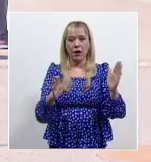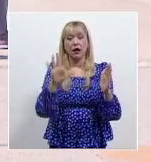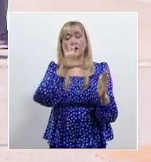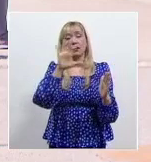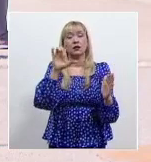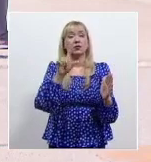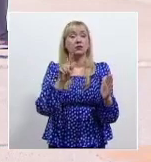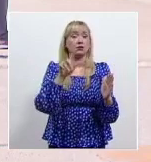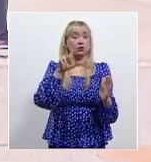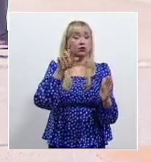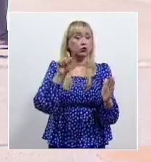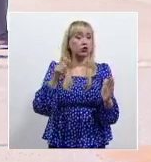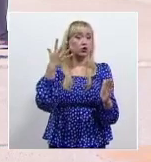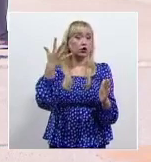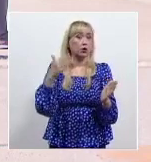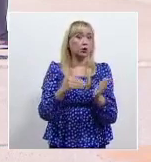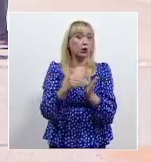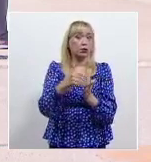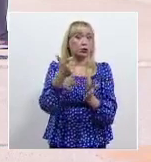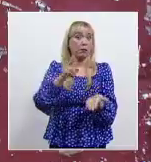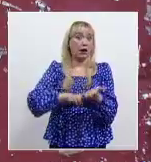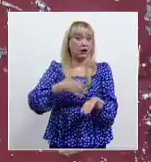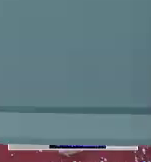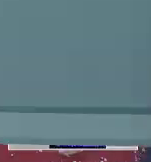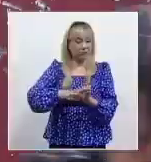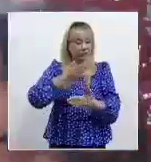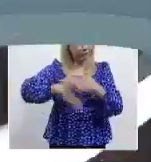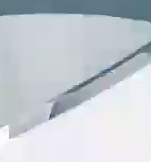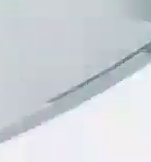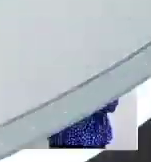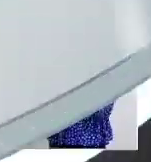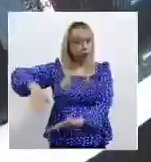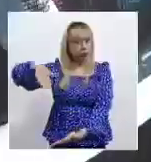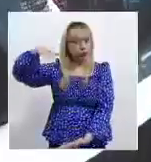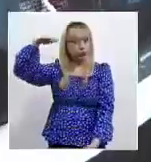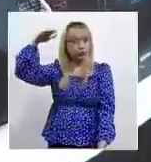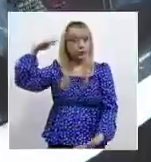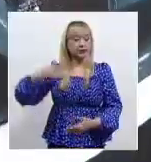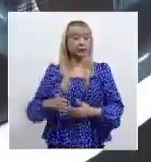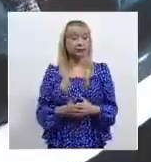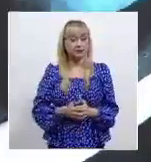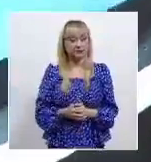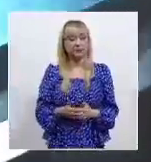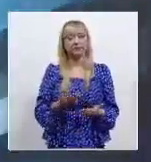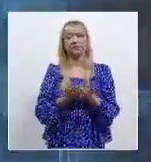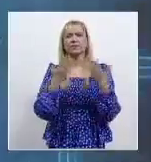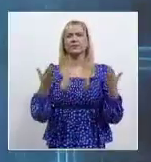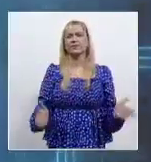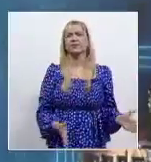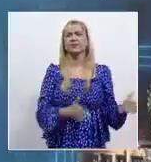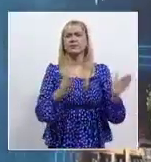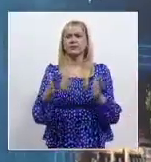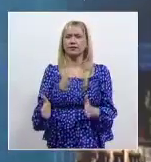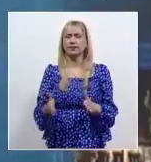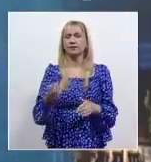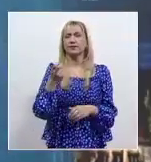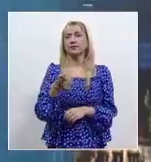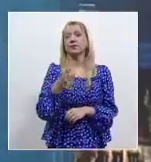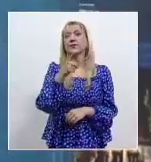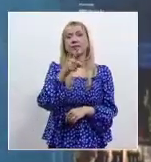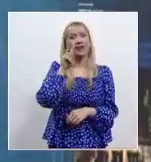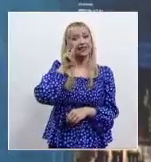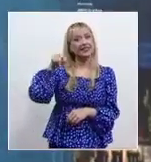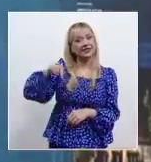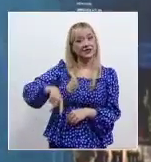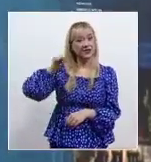578.5 millones de pesos. Vamos a otras noticias. Esté pendiente de la